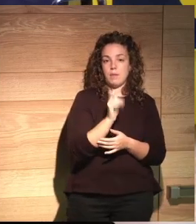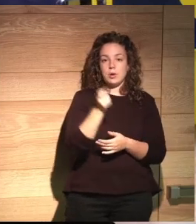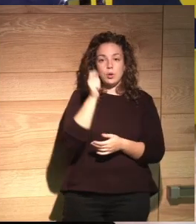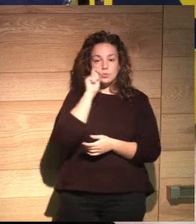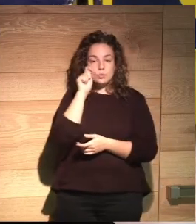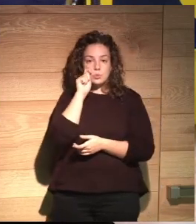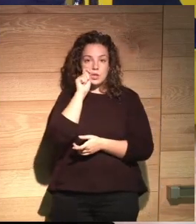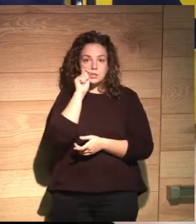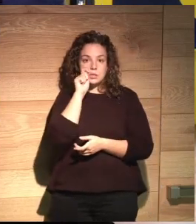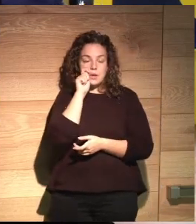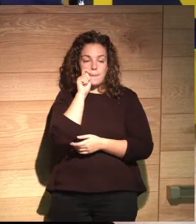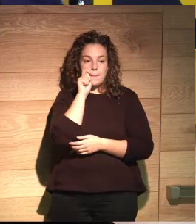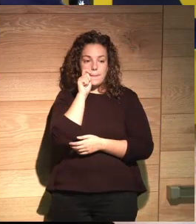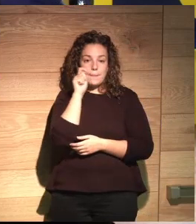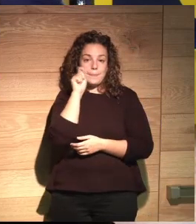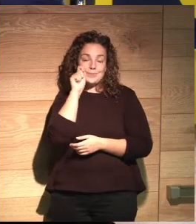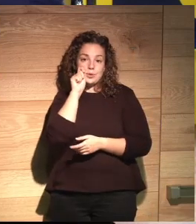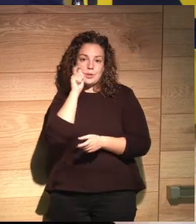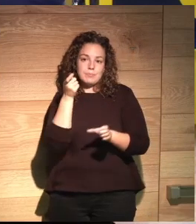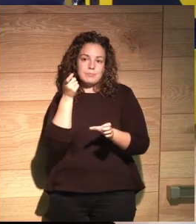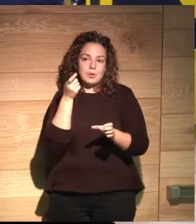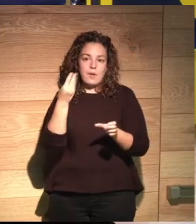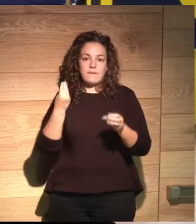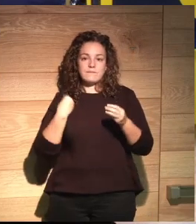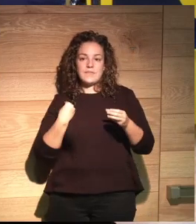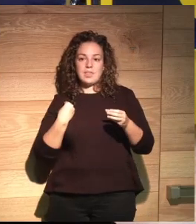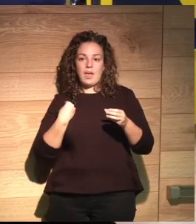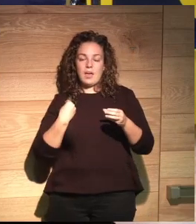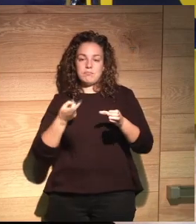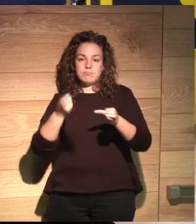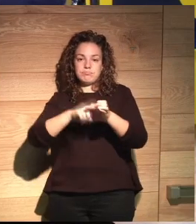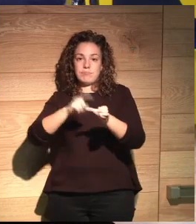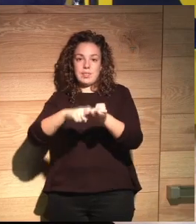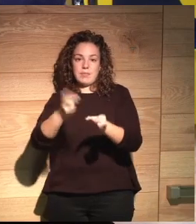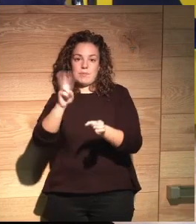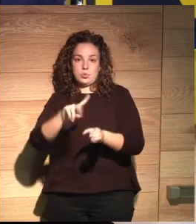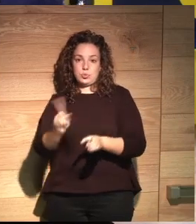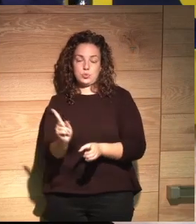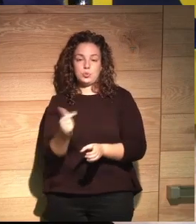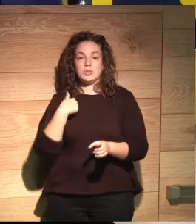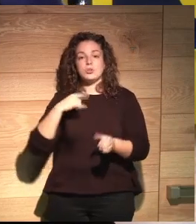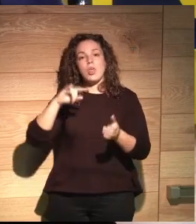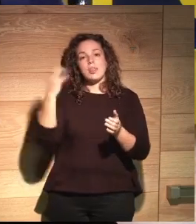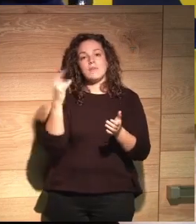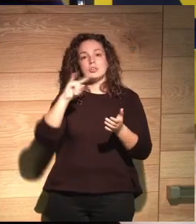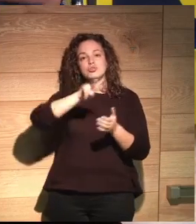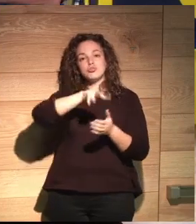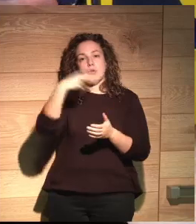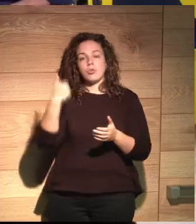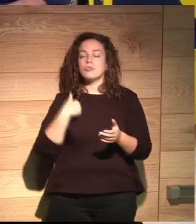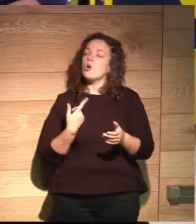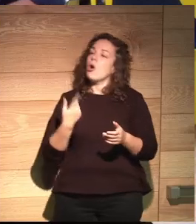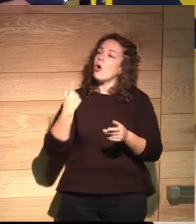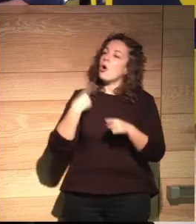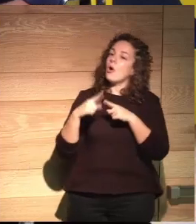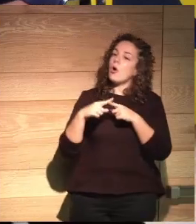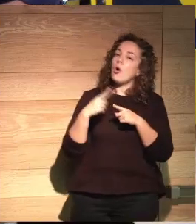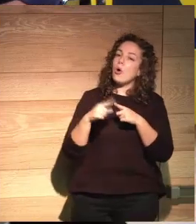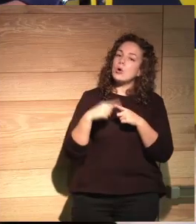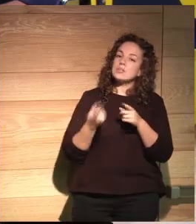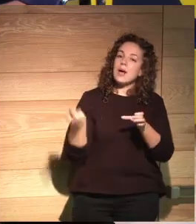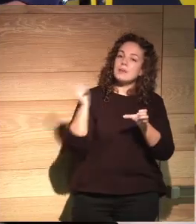pero que no participan a la vida de las chivitas y tenemos que solucionar eso yo quiero agregar un elemento que no quería agregar